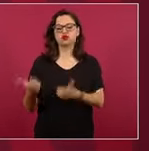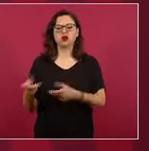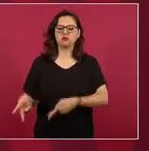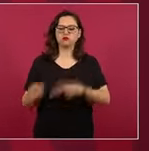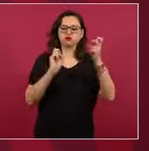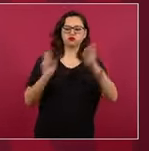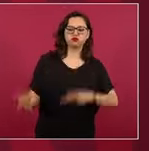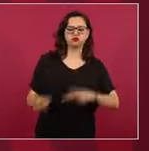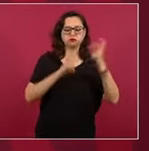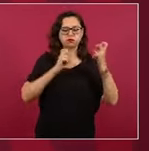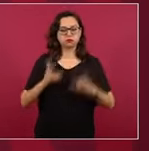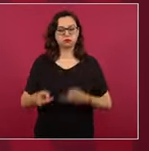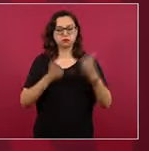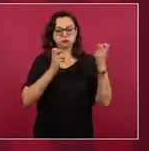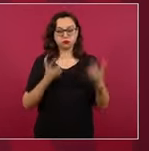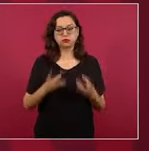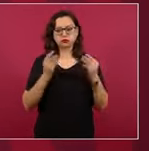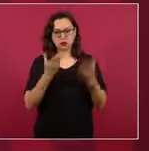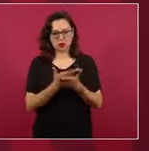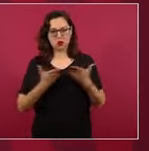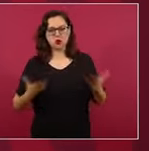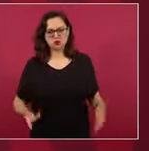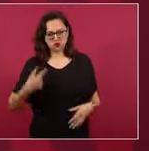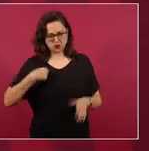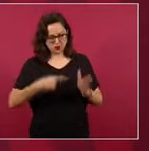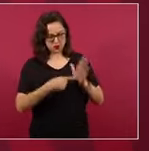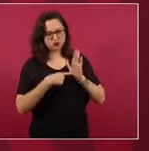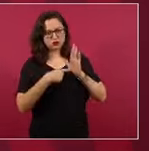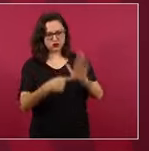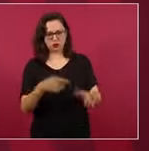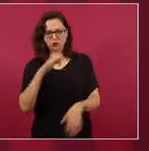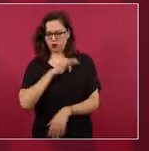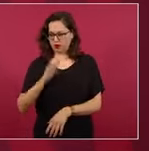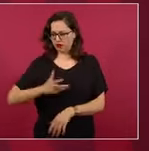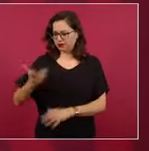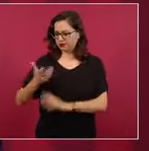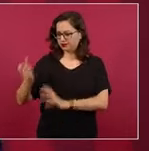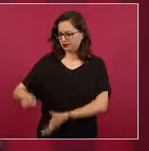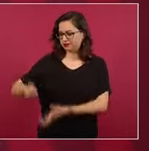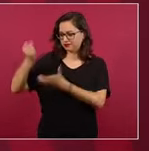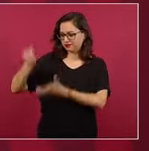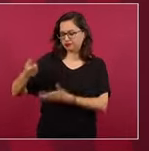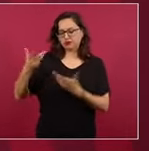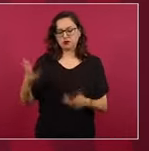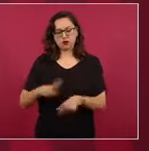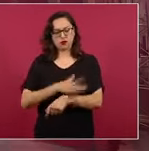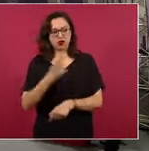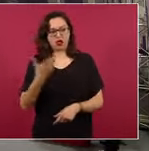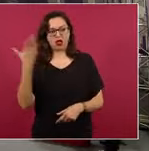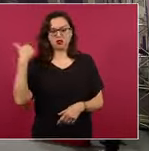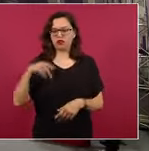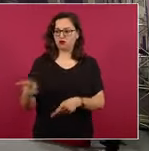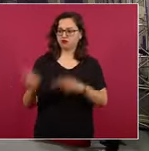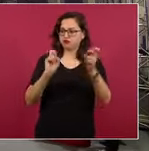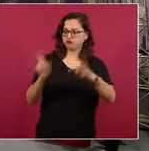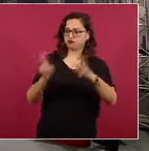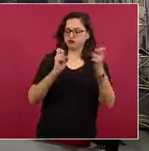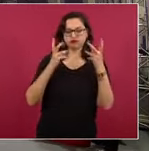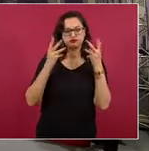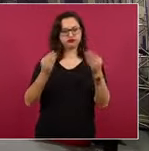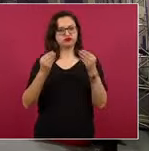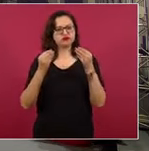no voy a hablar más, porque si no, ¿qué van a investigar a ustedes? Gracias, señor